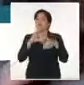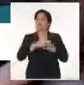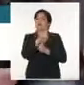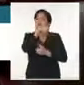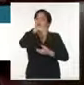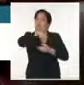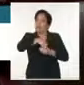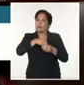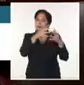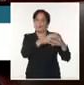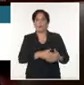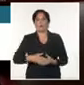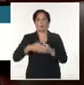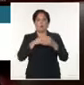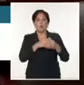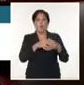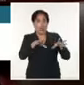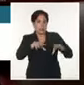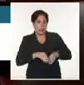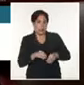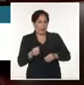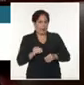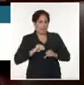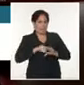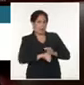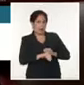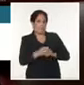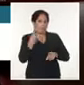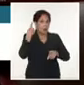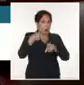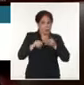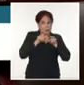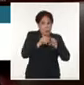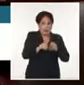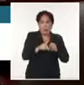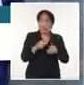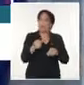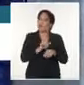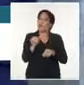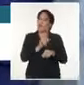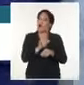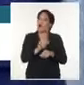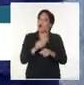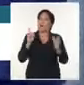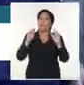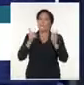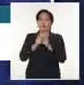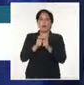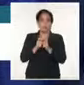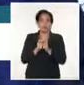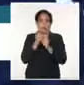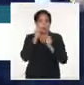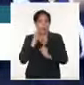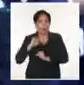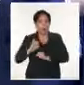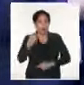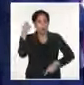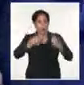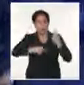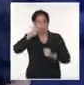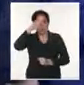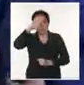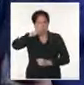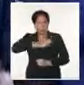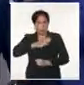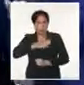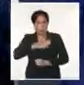estadounidense. Además de aceptar sobornos, el senador de Nueva Jersey se dedica a mantener en vigor la política de máxima presión contra Cuba, país